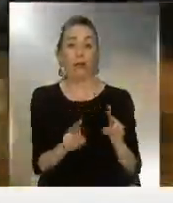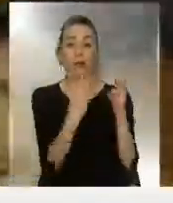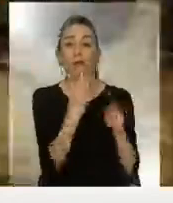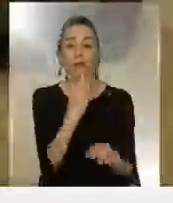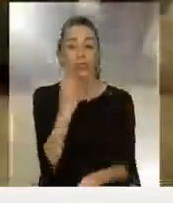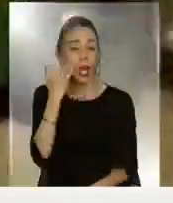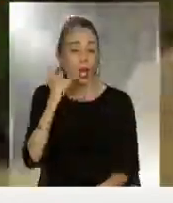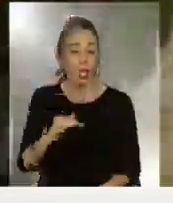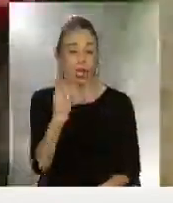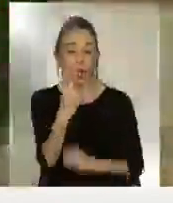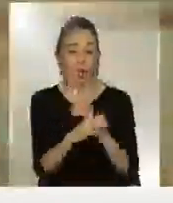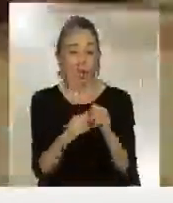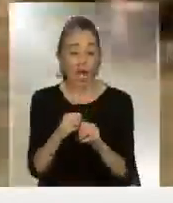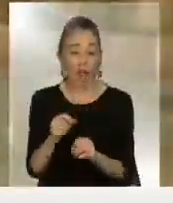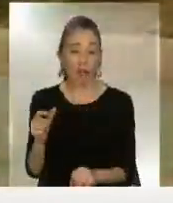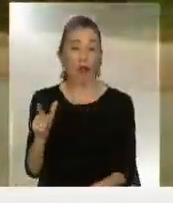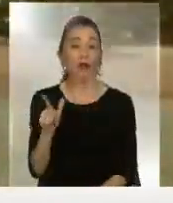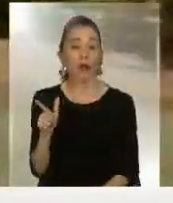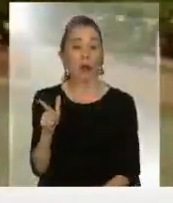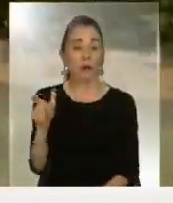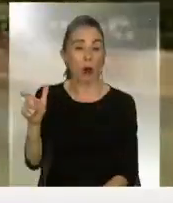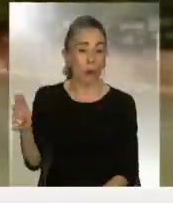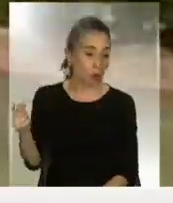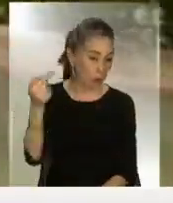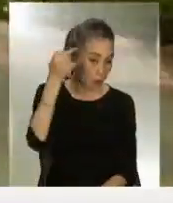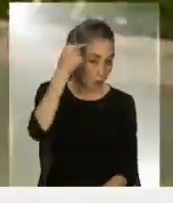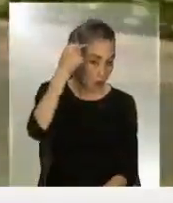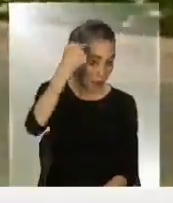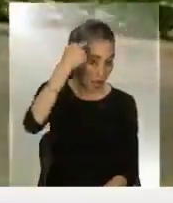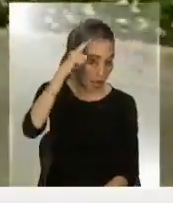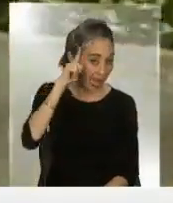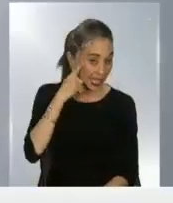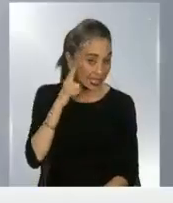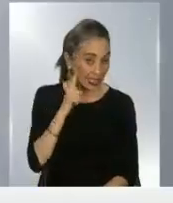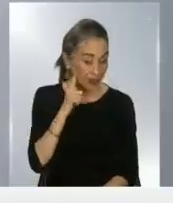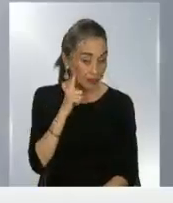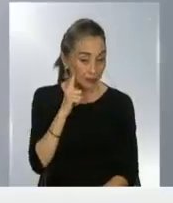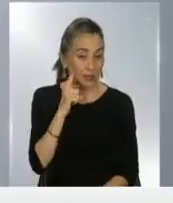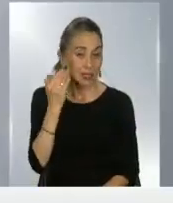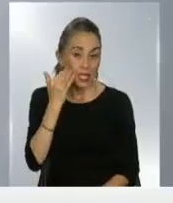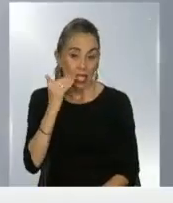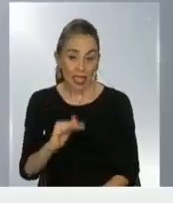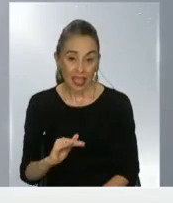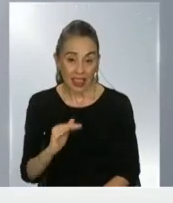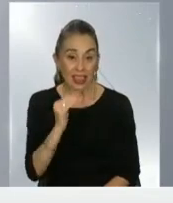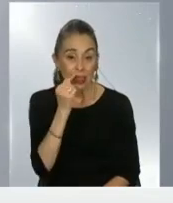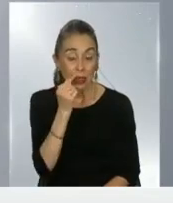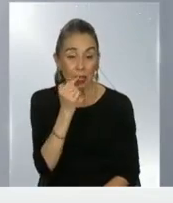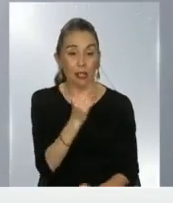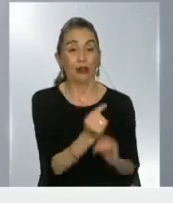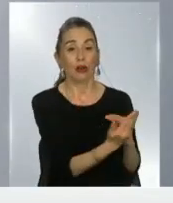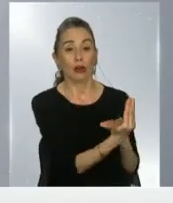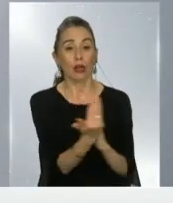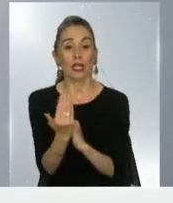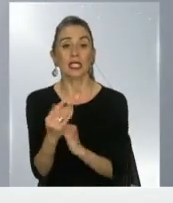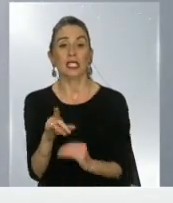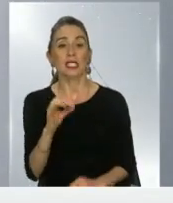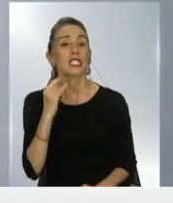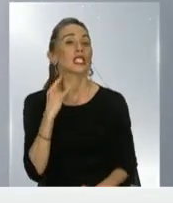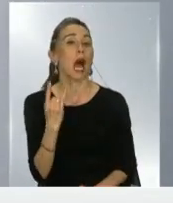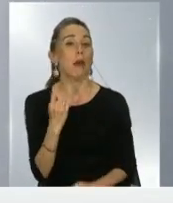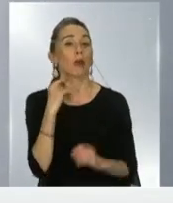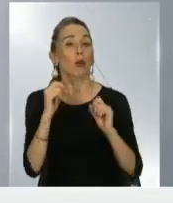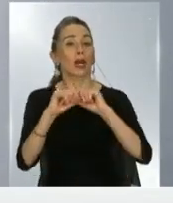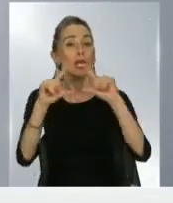3 años presentaba una herida en su cabeza, producto de un disparo. El menor fue trasladado al SAPU de Quilpué, pero debido